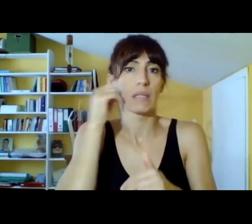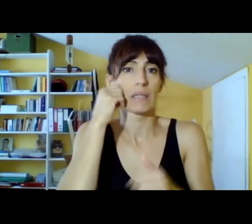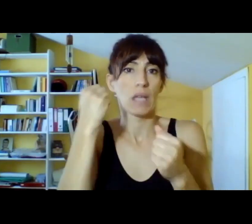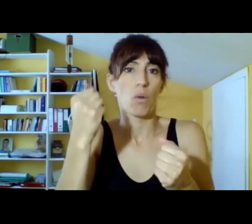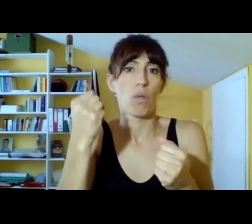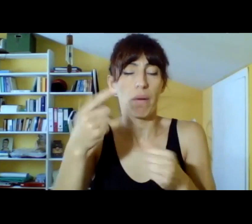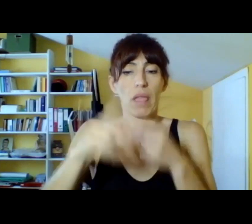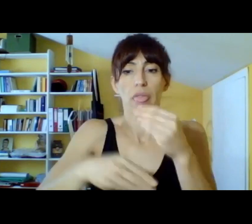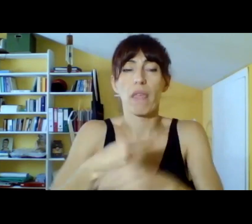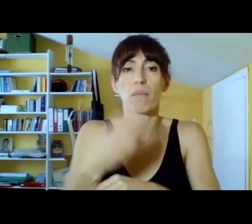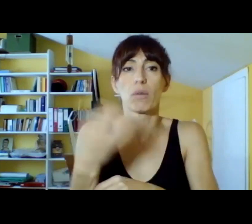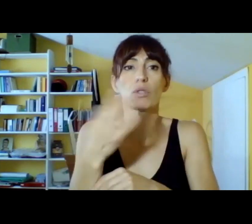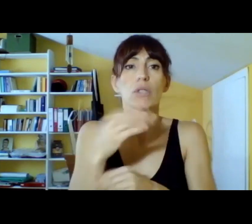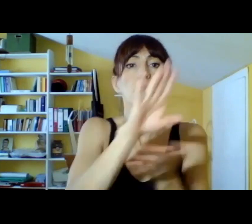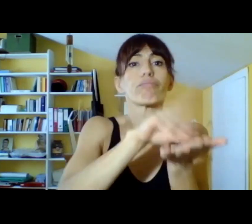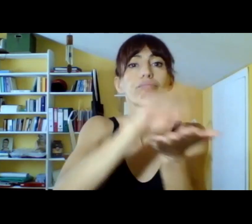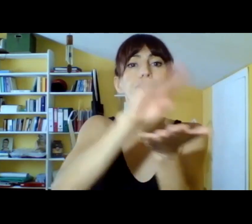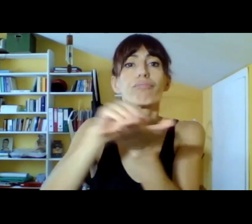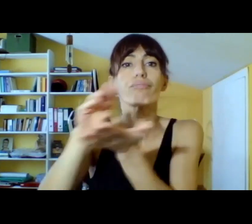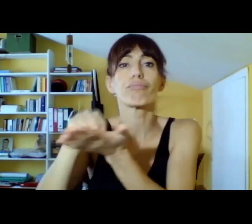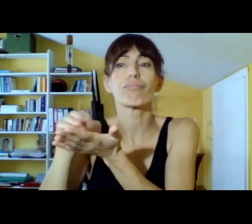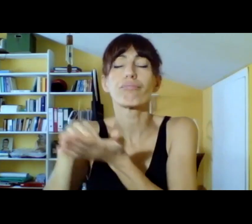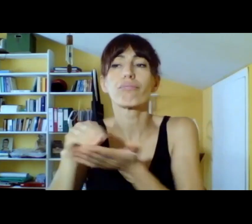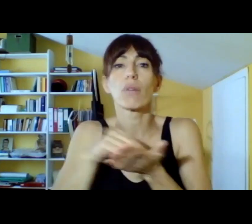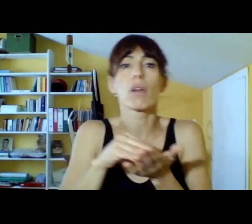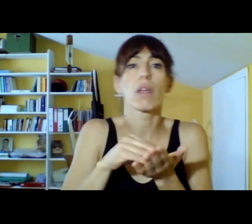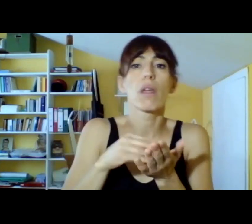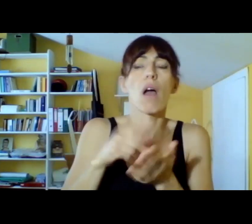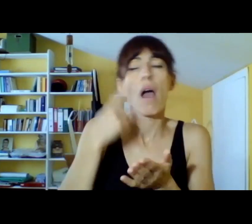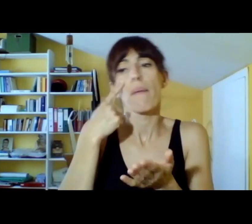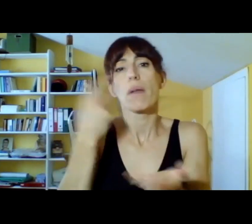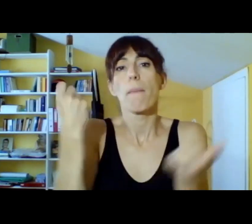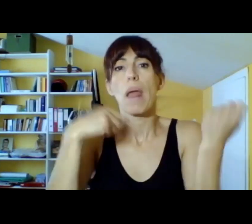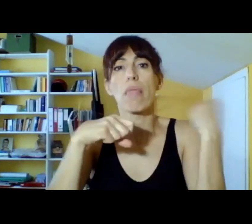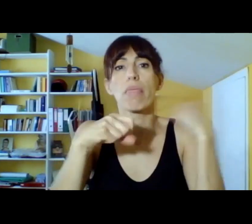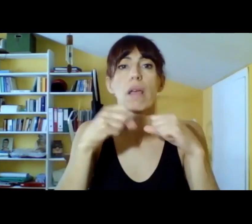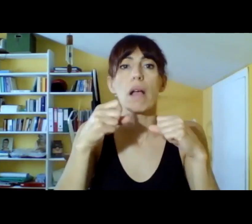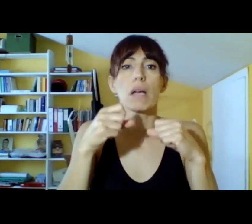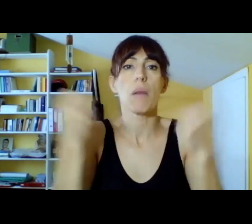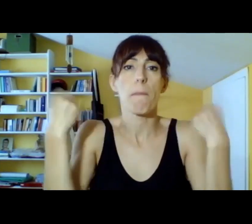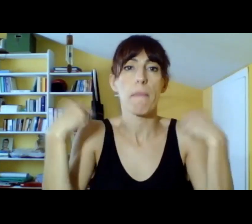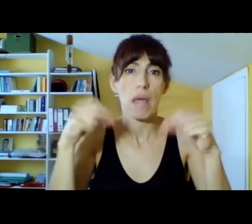de recogida y compilación de estas buenas prácticas que fueron las y los